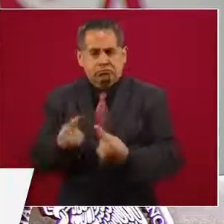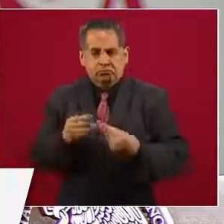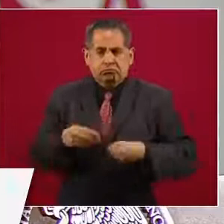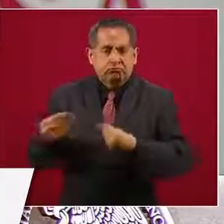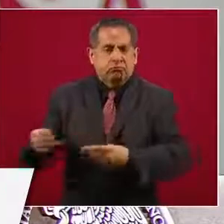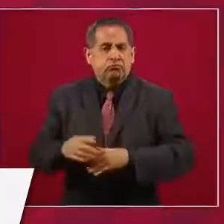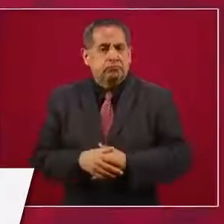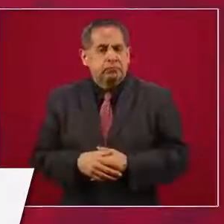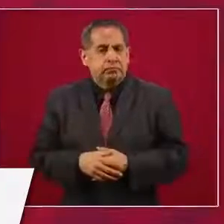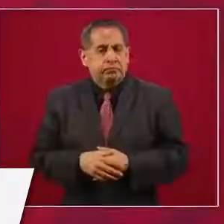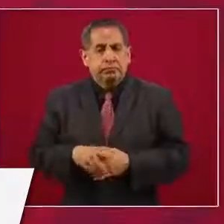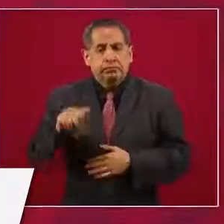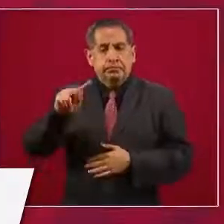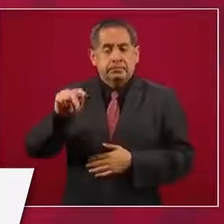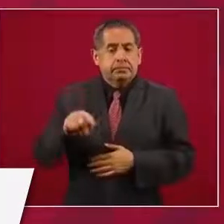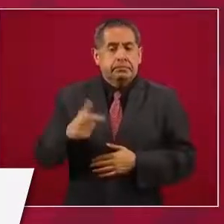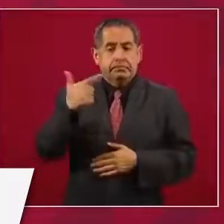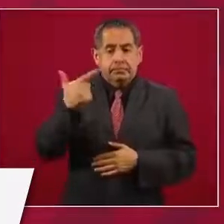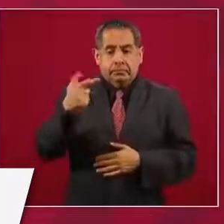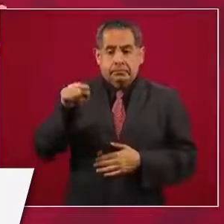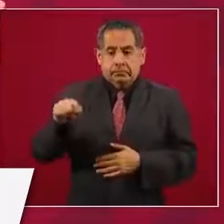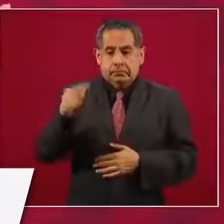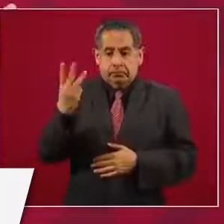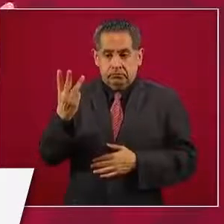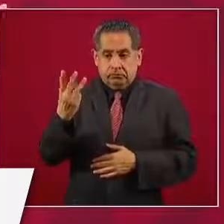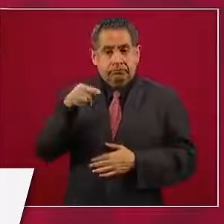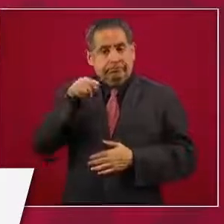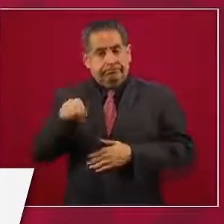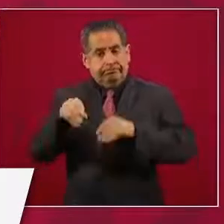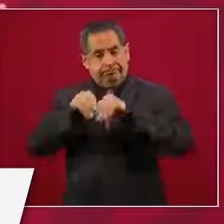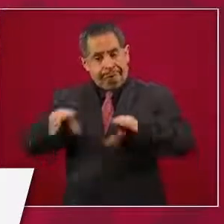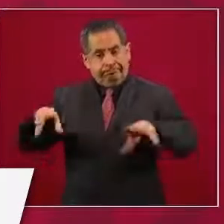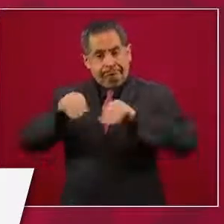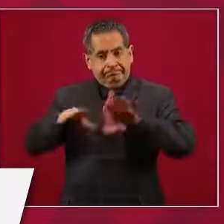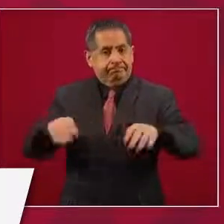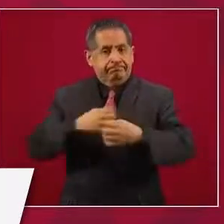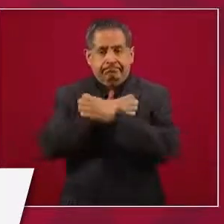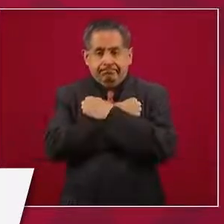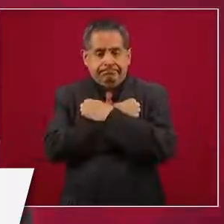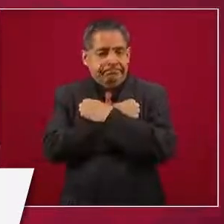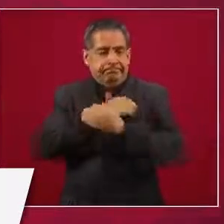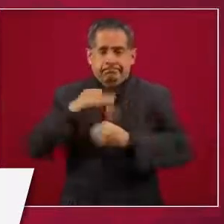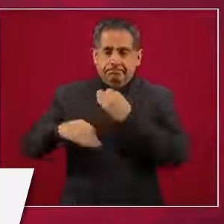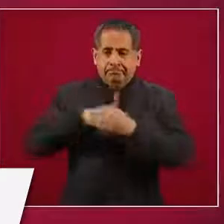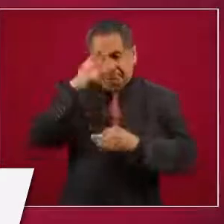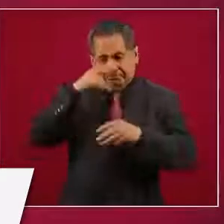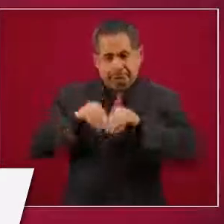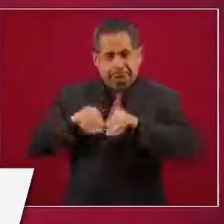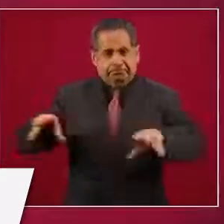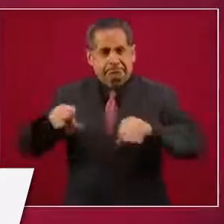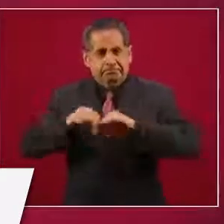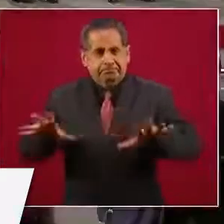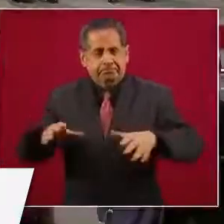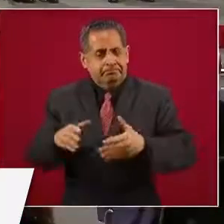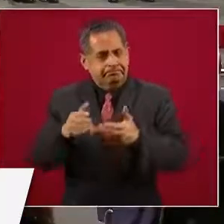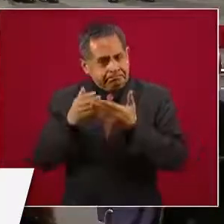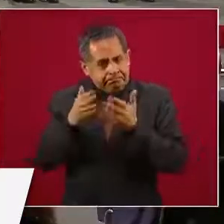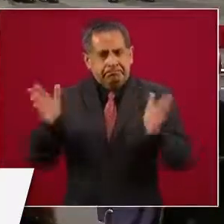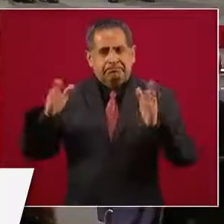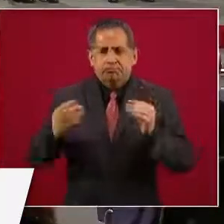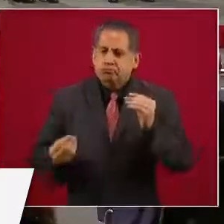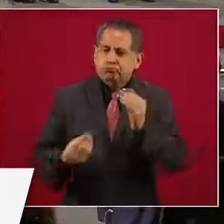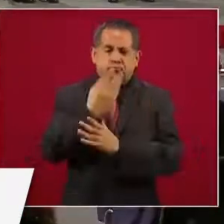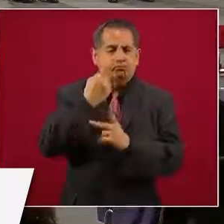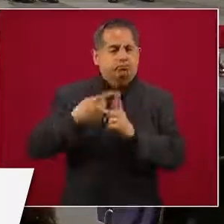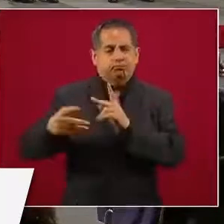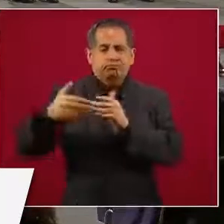A través de nuestro canal 7.3 vamos a llevar la educación pública a todo México y así poder dar inicio a este nuevo ciclo